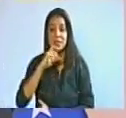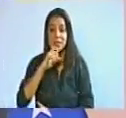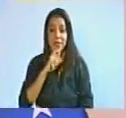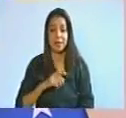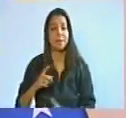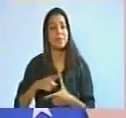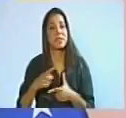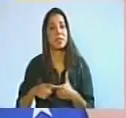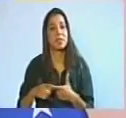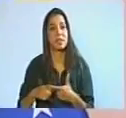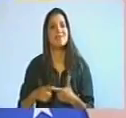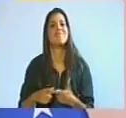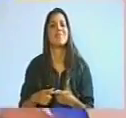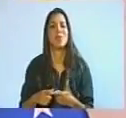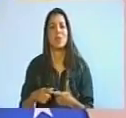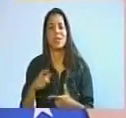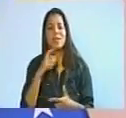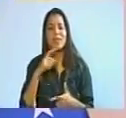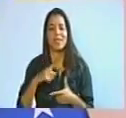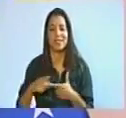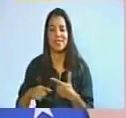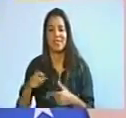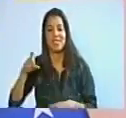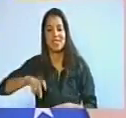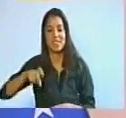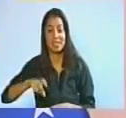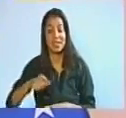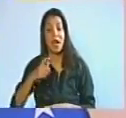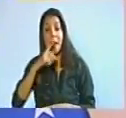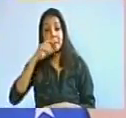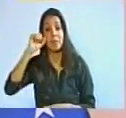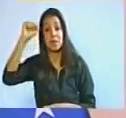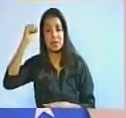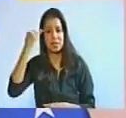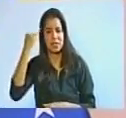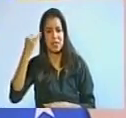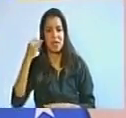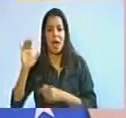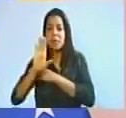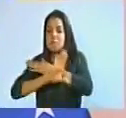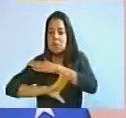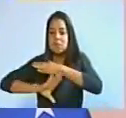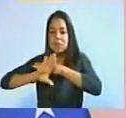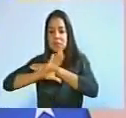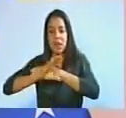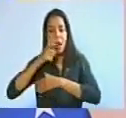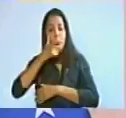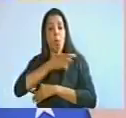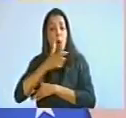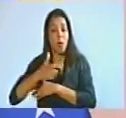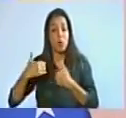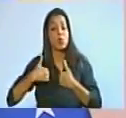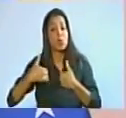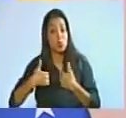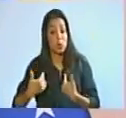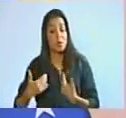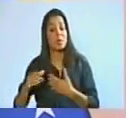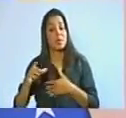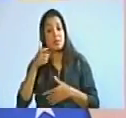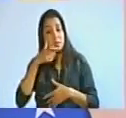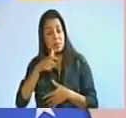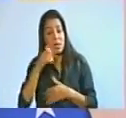Por eso es necesario, todas las medidas que toma el presidente Maduro son medidas de protección al pueblo. Y hay unas medidas que